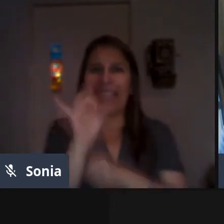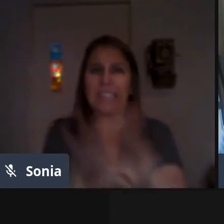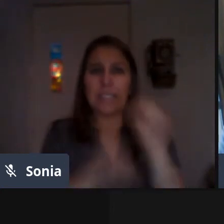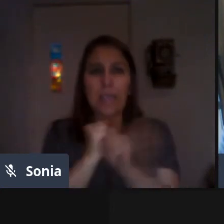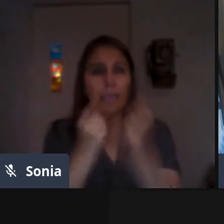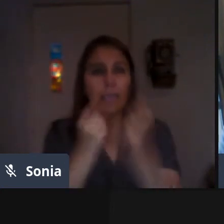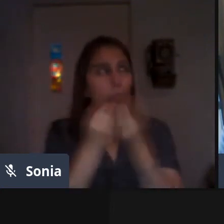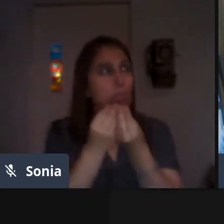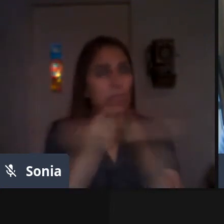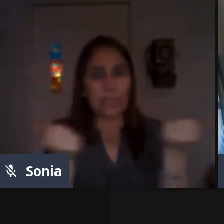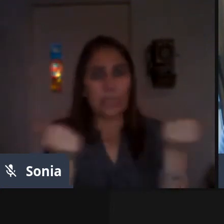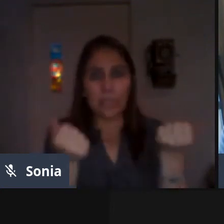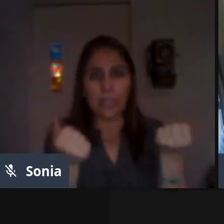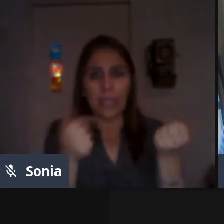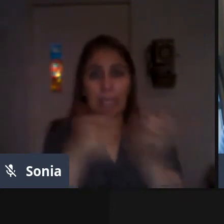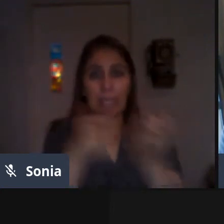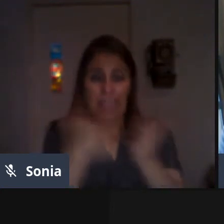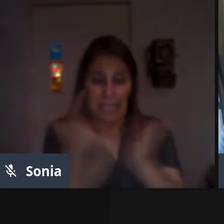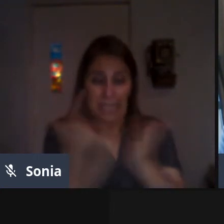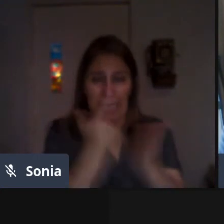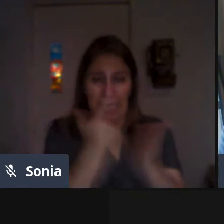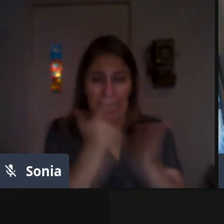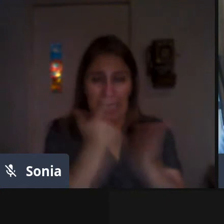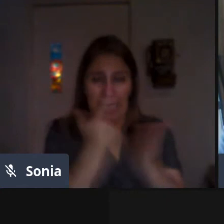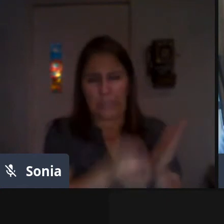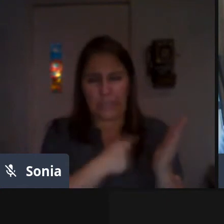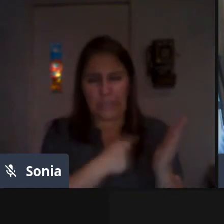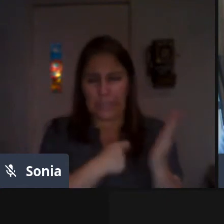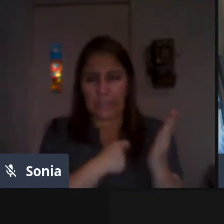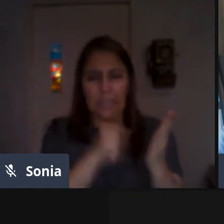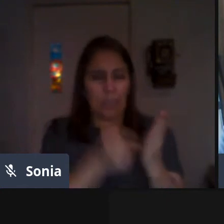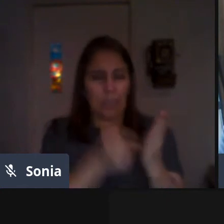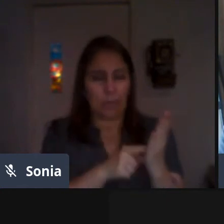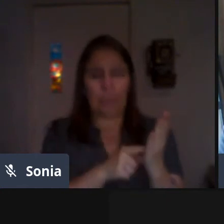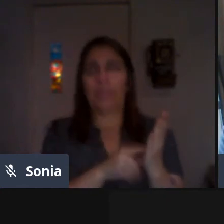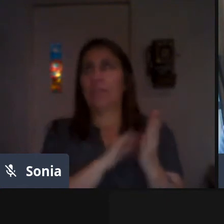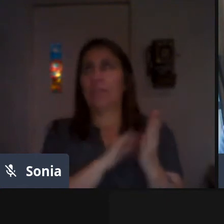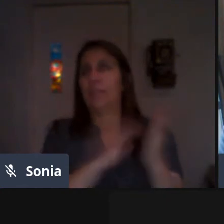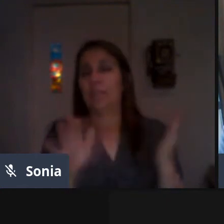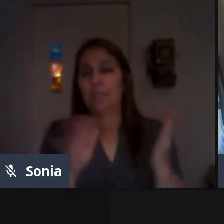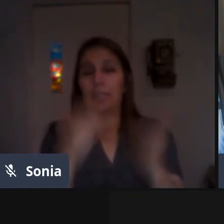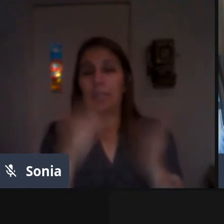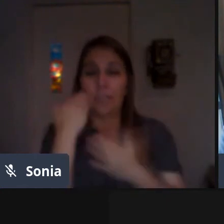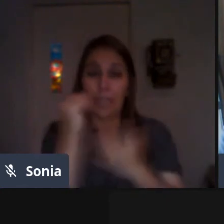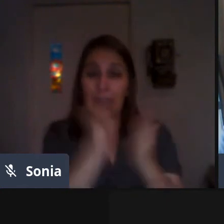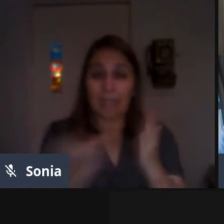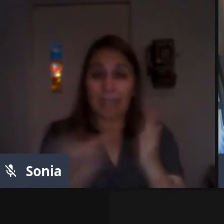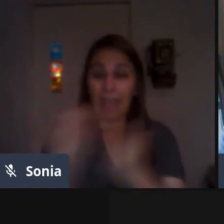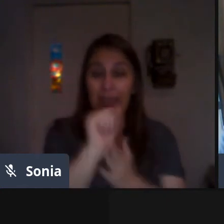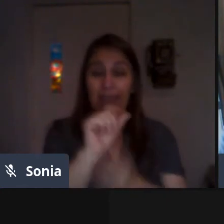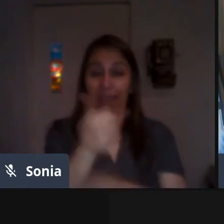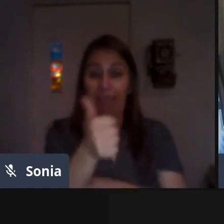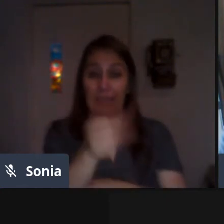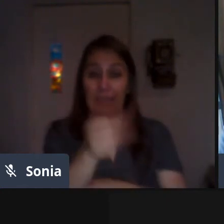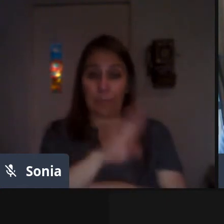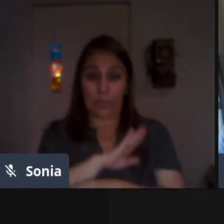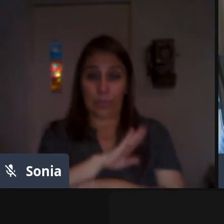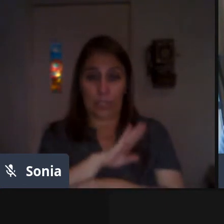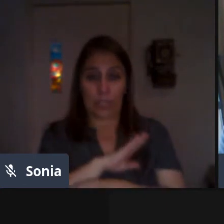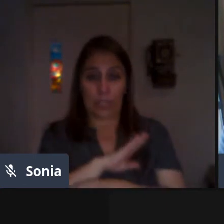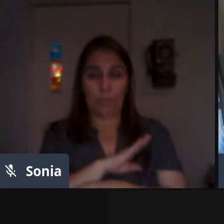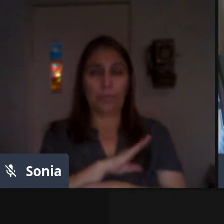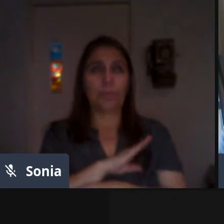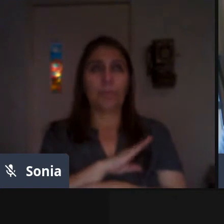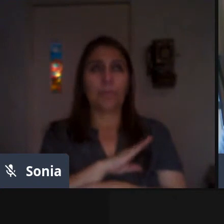libro como la toca profundamente y como incluso estas chicas de décimo que estudia fase varios años comienzan a